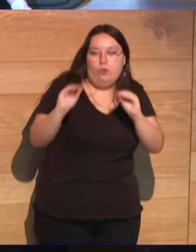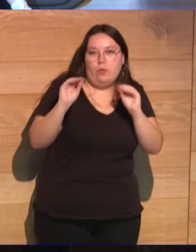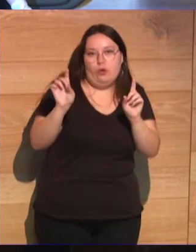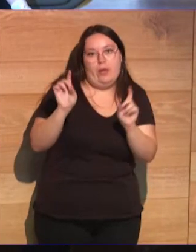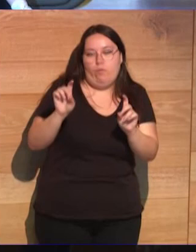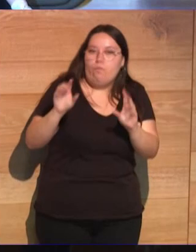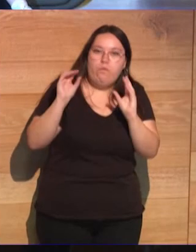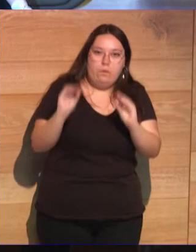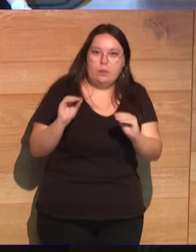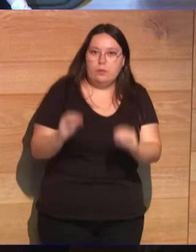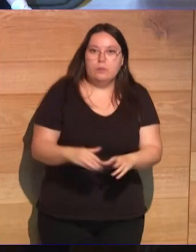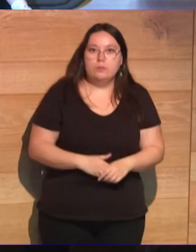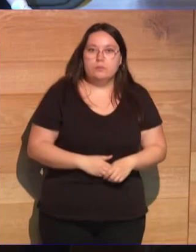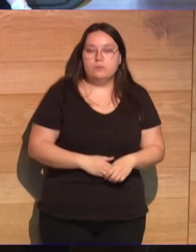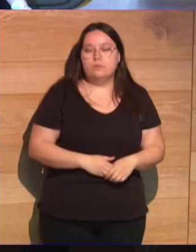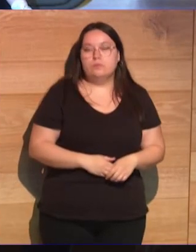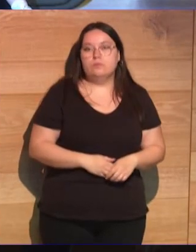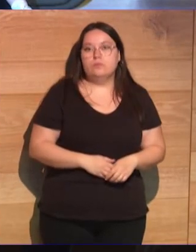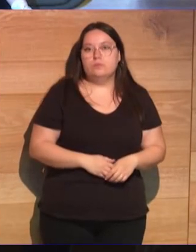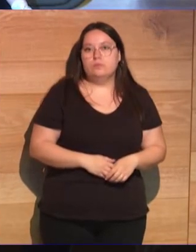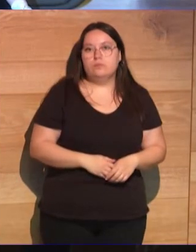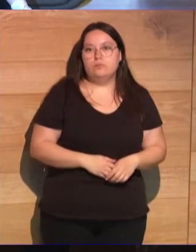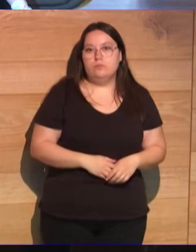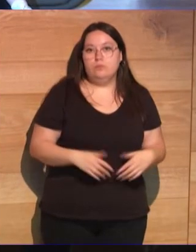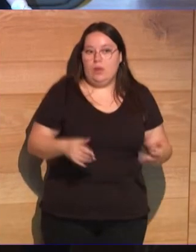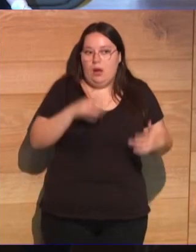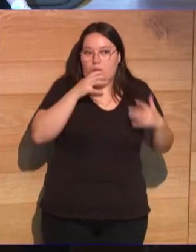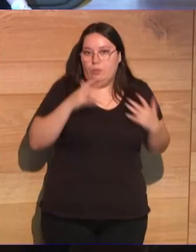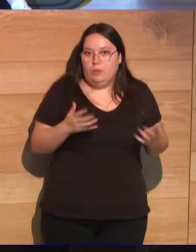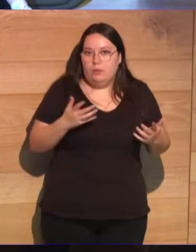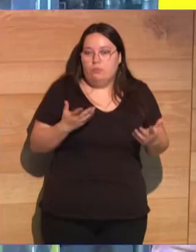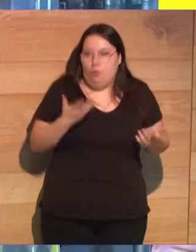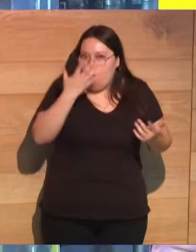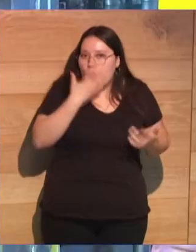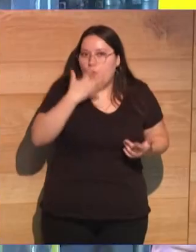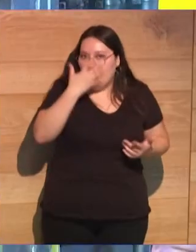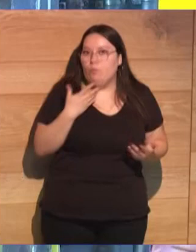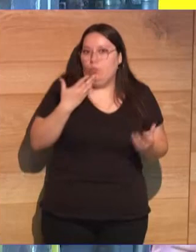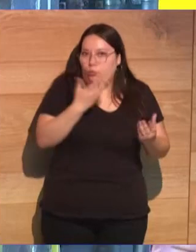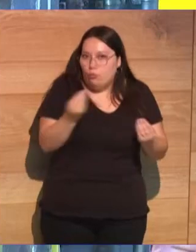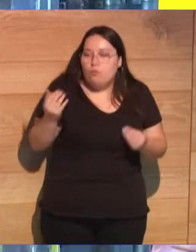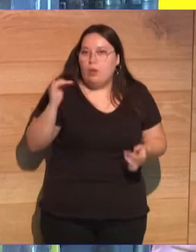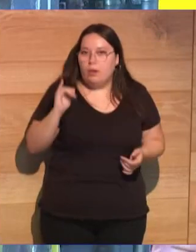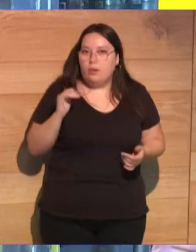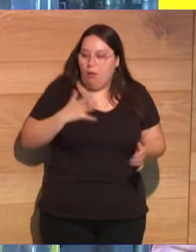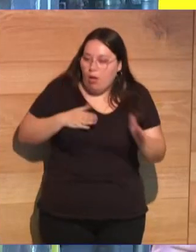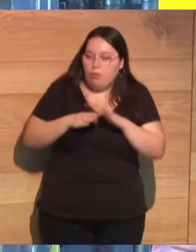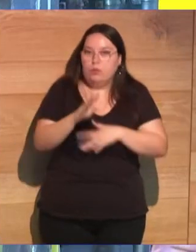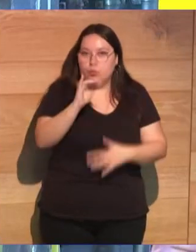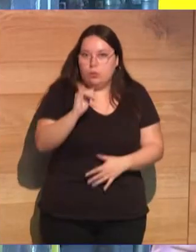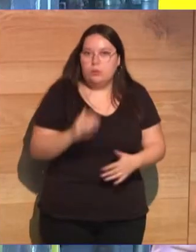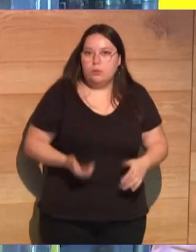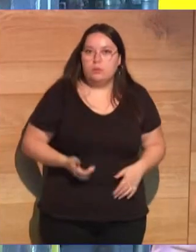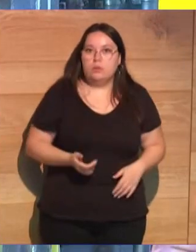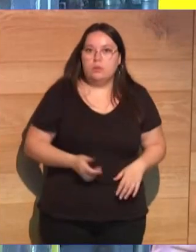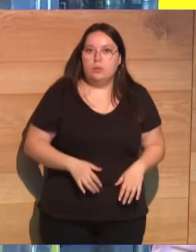sea, nunca hemos tenido acceso a tanto conocimiento como tenemos ahora. Y conocimiento bueno,